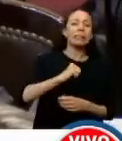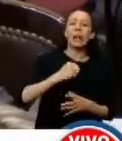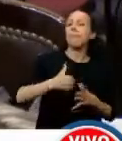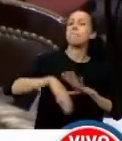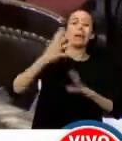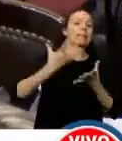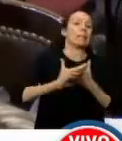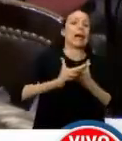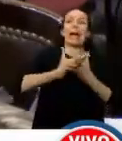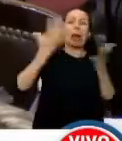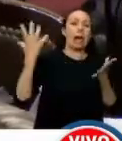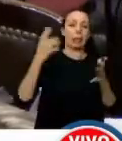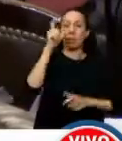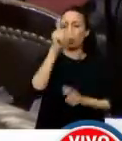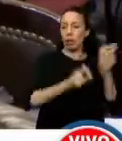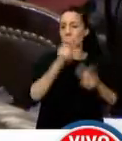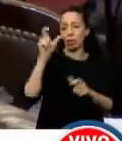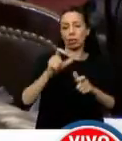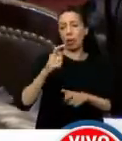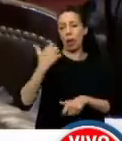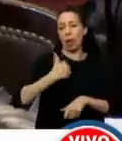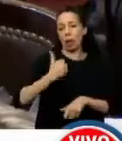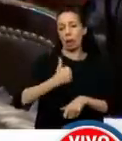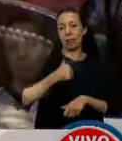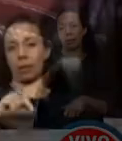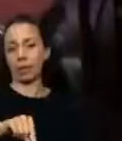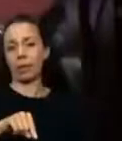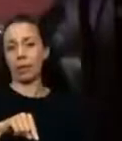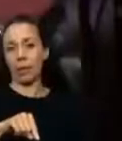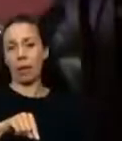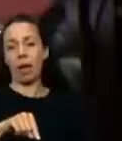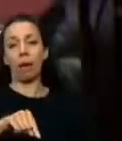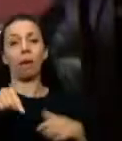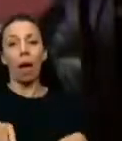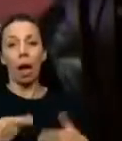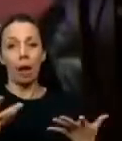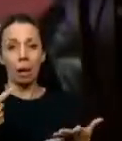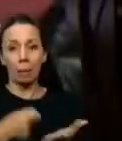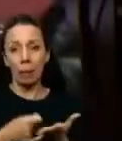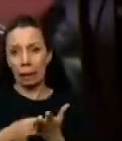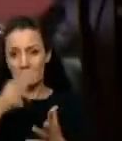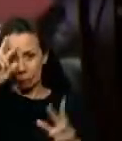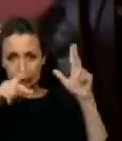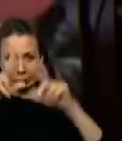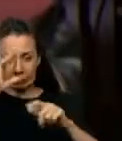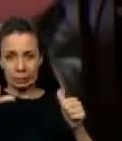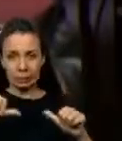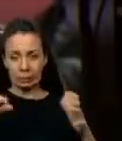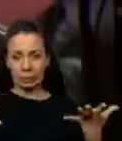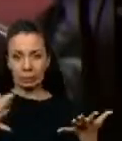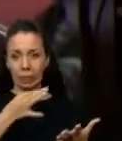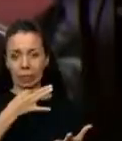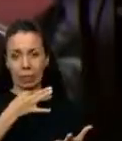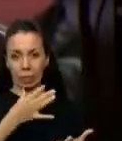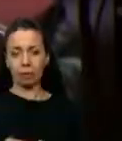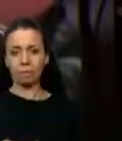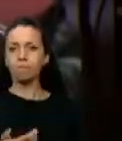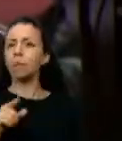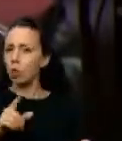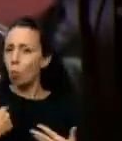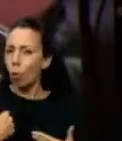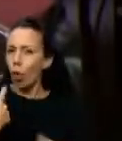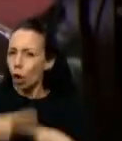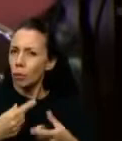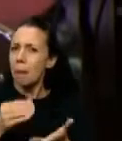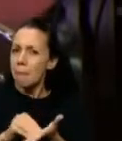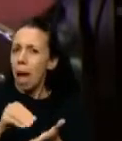No. Concretamente fue así, como lo dijo Itay. Nosotros venimos planteando fuertemente que hay una deuda interna